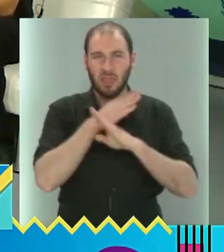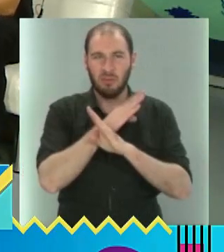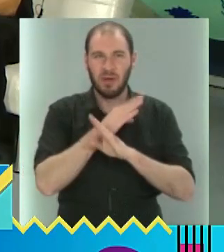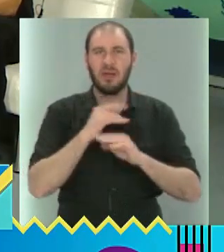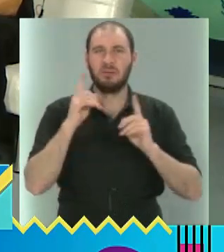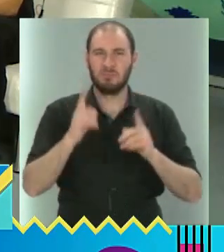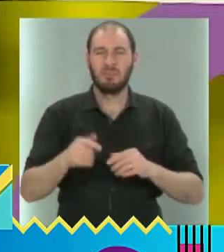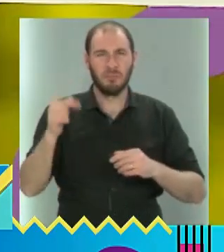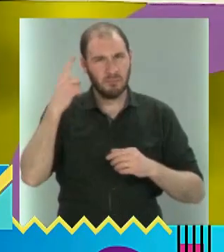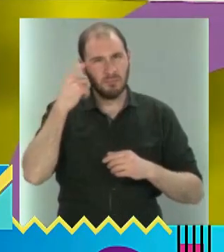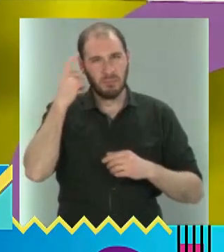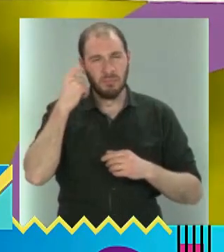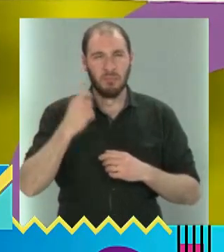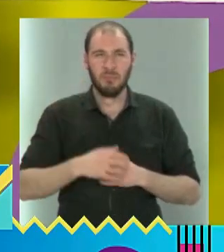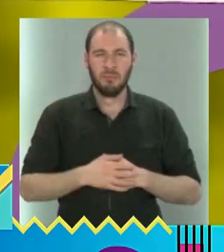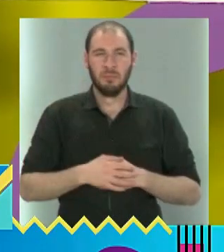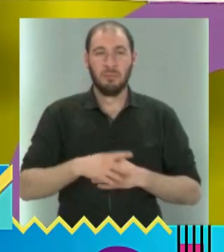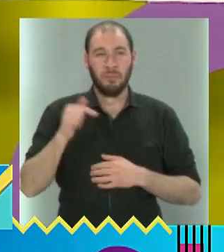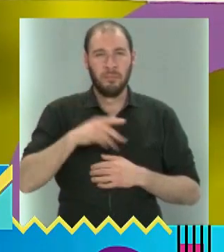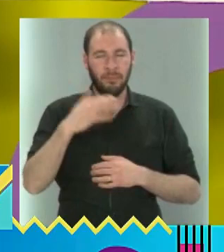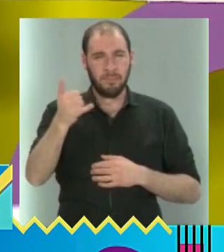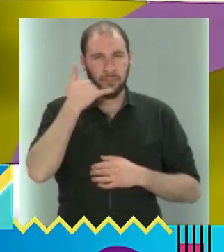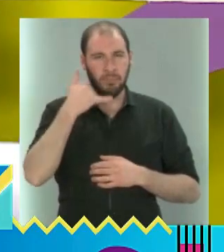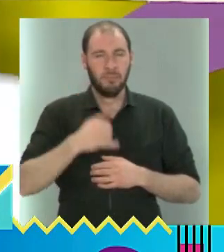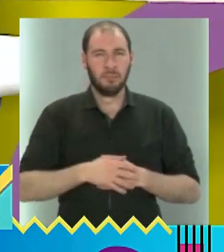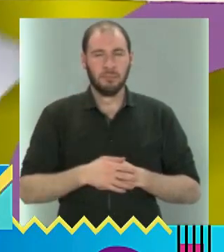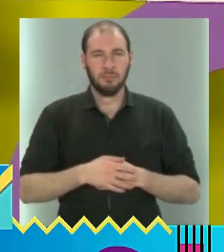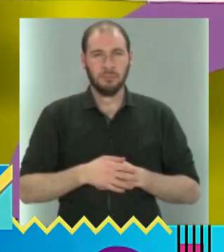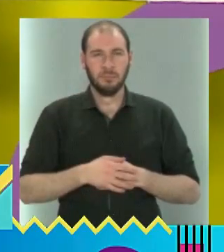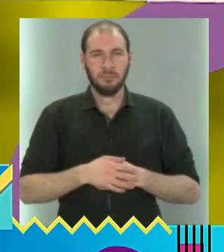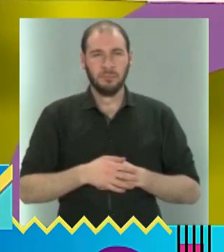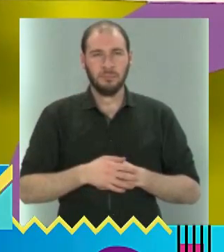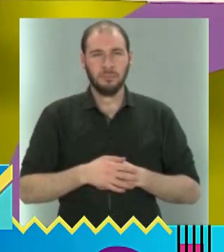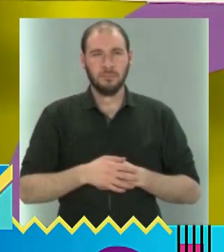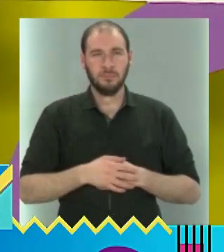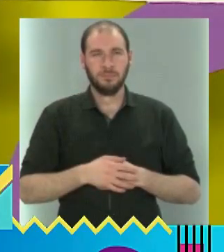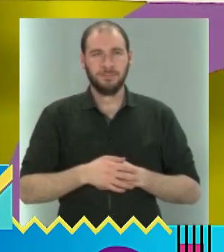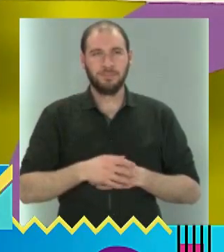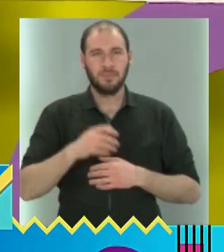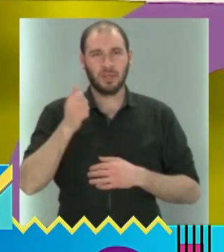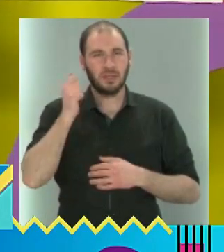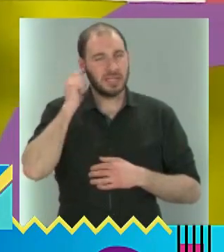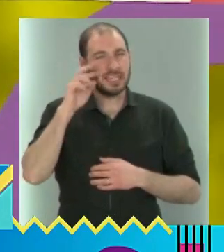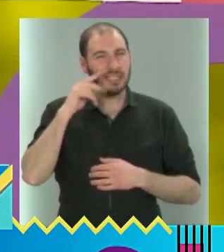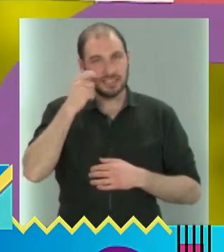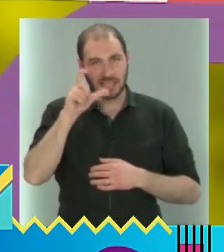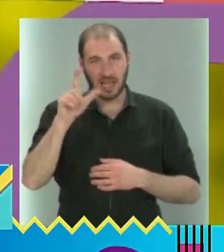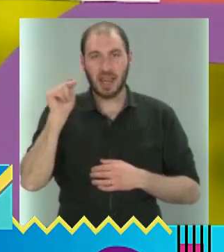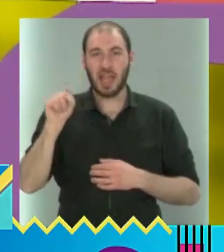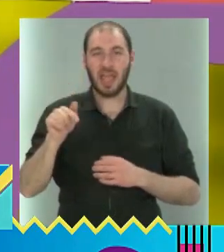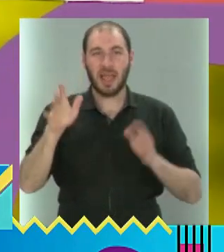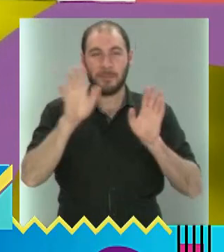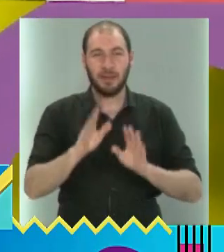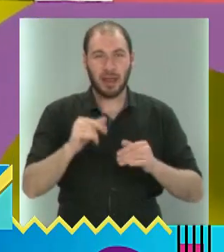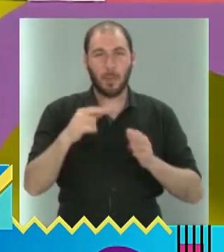también ahí se aprende mucho. Está en comunicación telefónica con nosotros Grisel Argüello. Ella es la organizadora